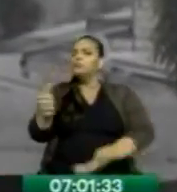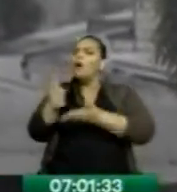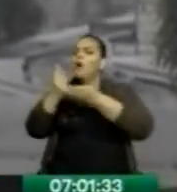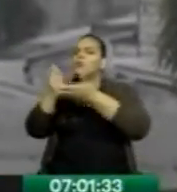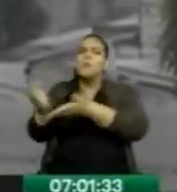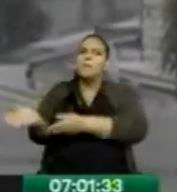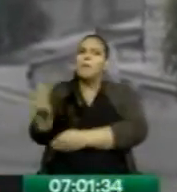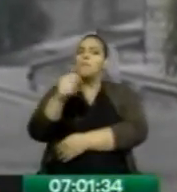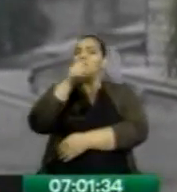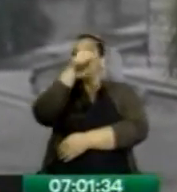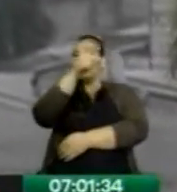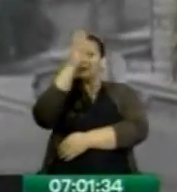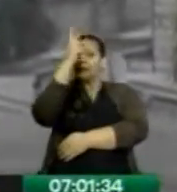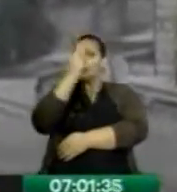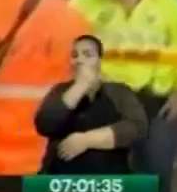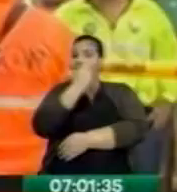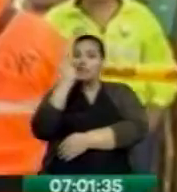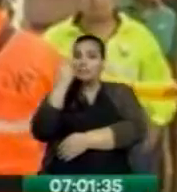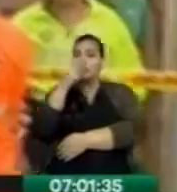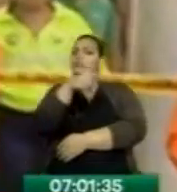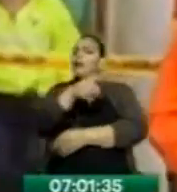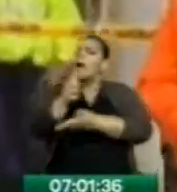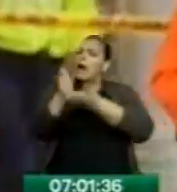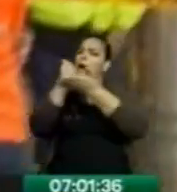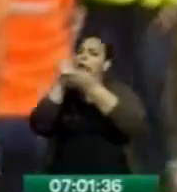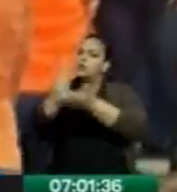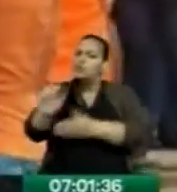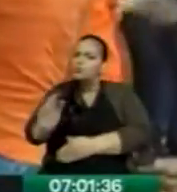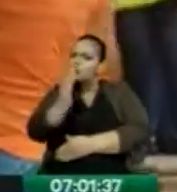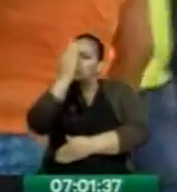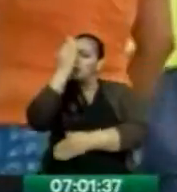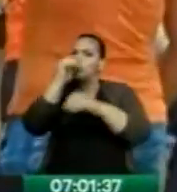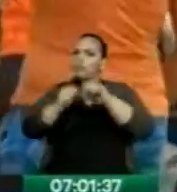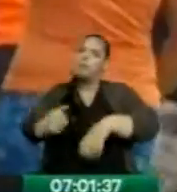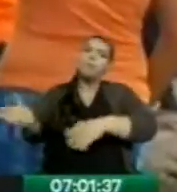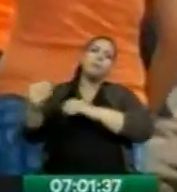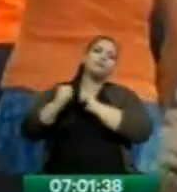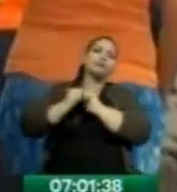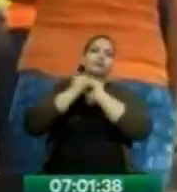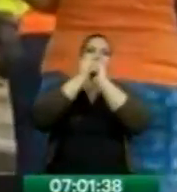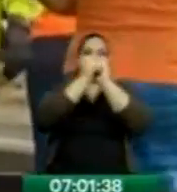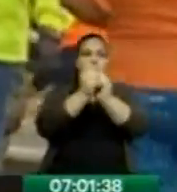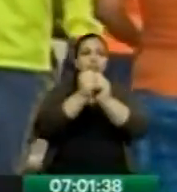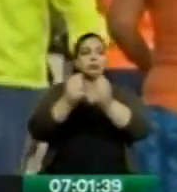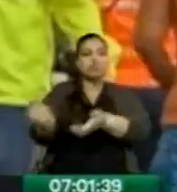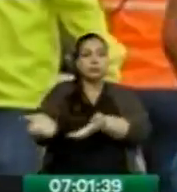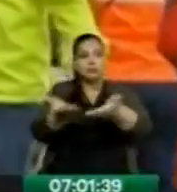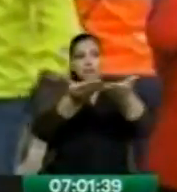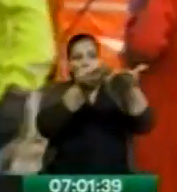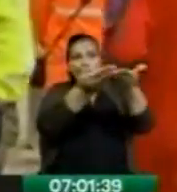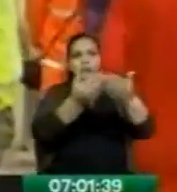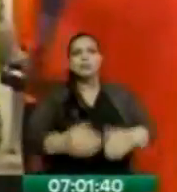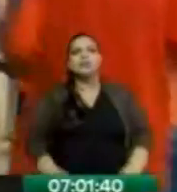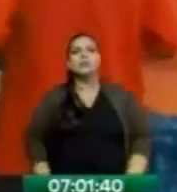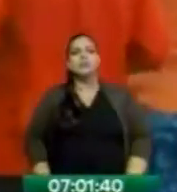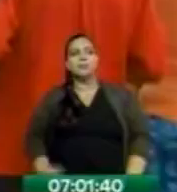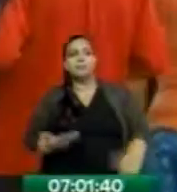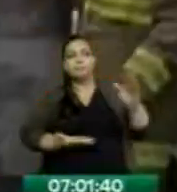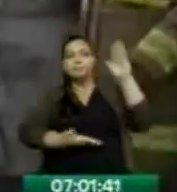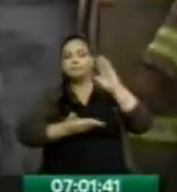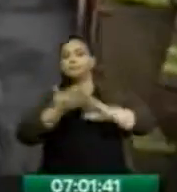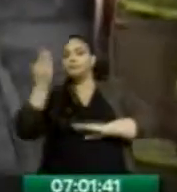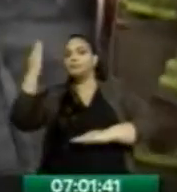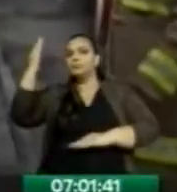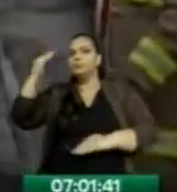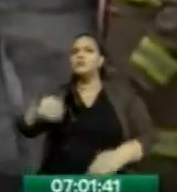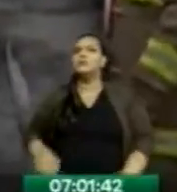en dicho centro. El hecho se registró pasadas las 15 horas en la 26 Ilaí, suburbio de Guayaquil. Según versiones de